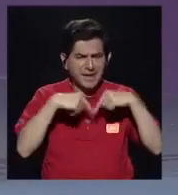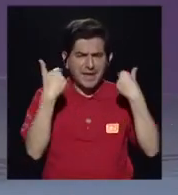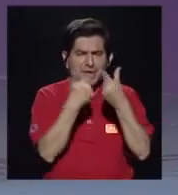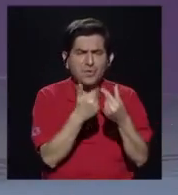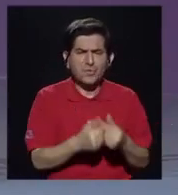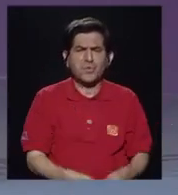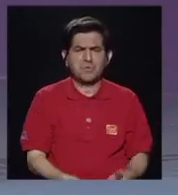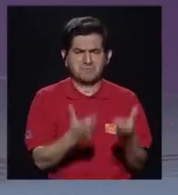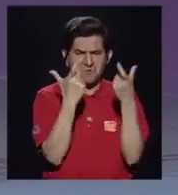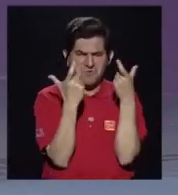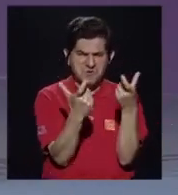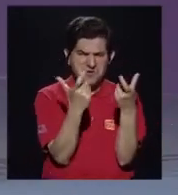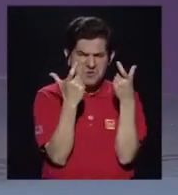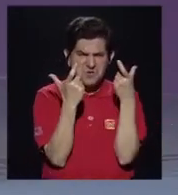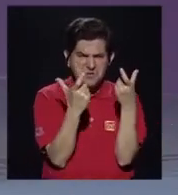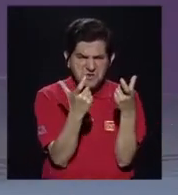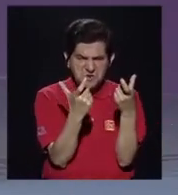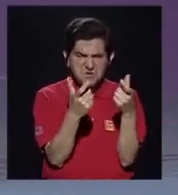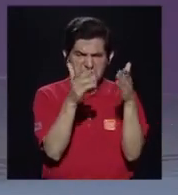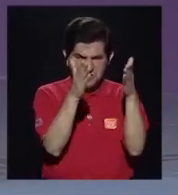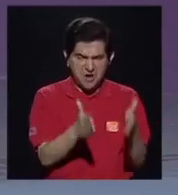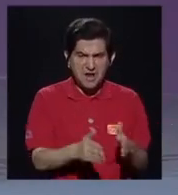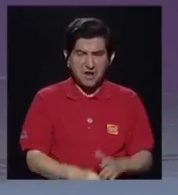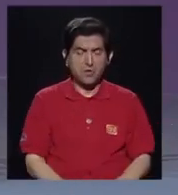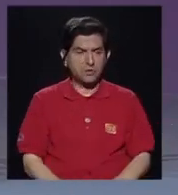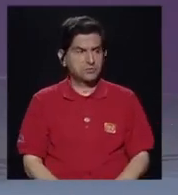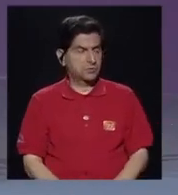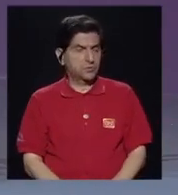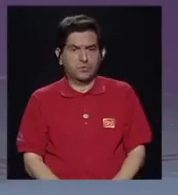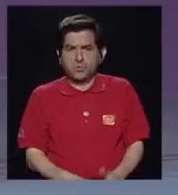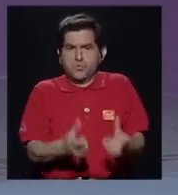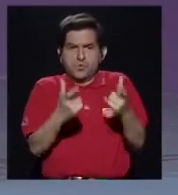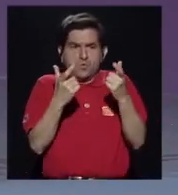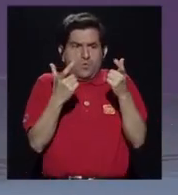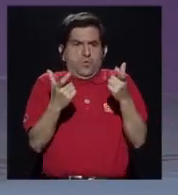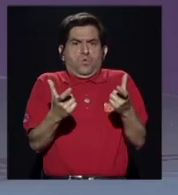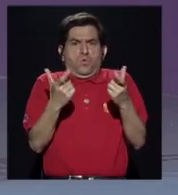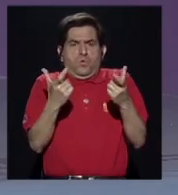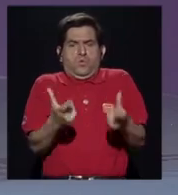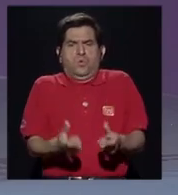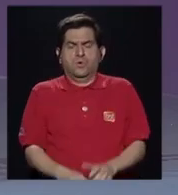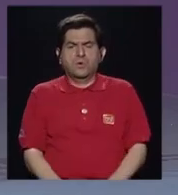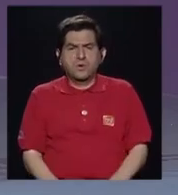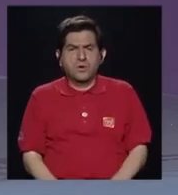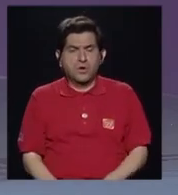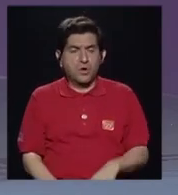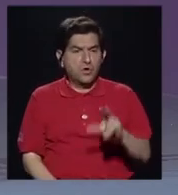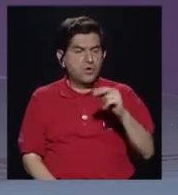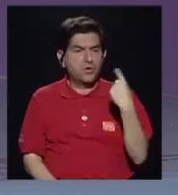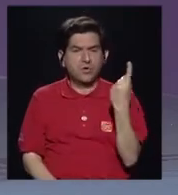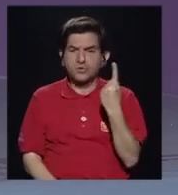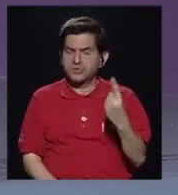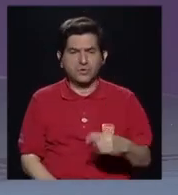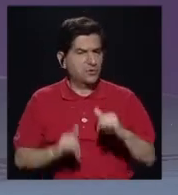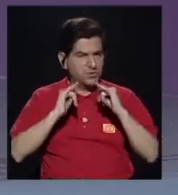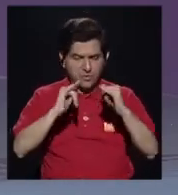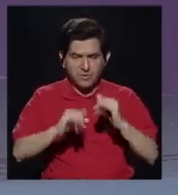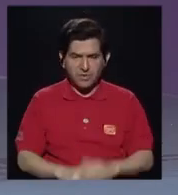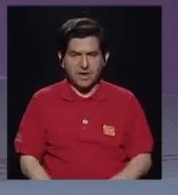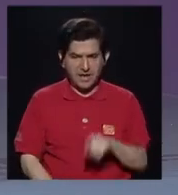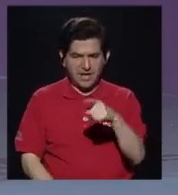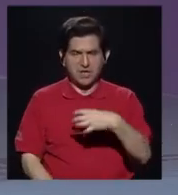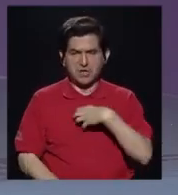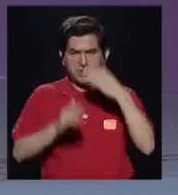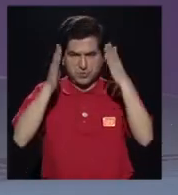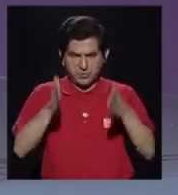tiene una una una riqueza tan grande que en realidad más que desiguales son dueños Ajá son